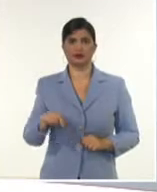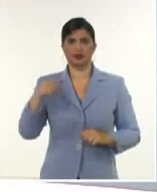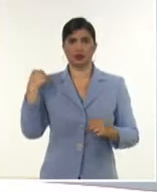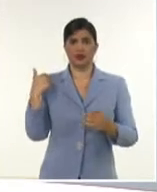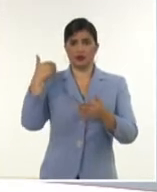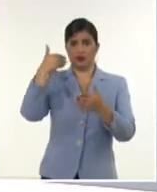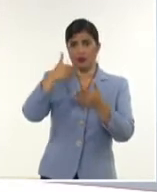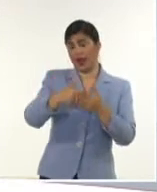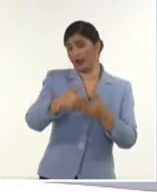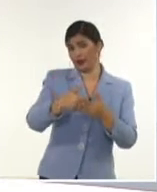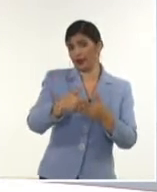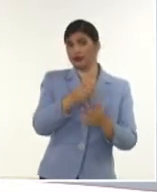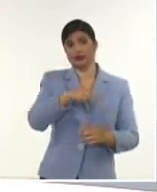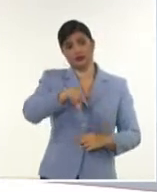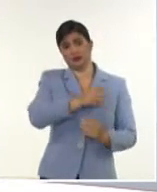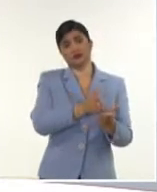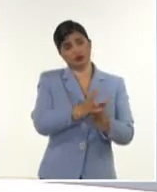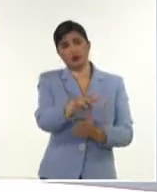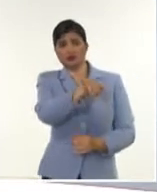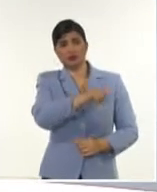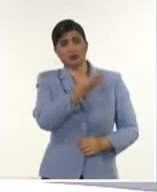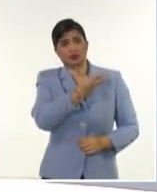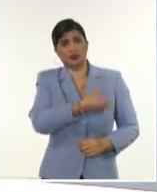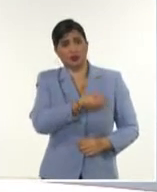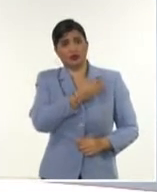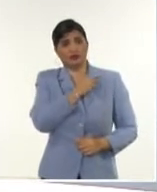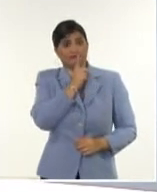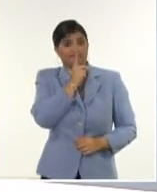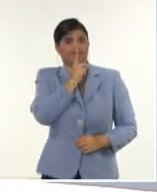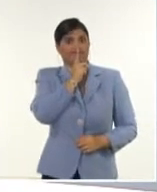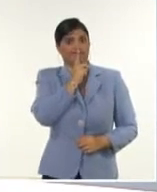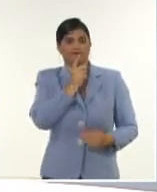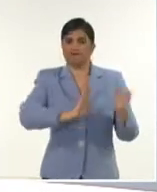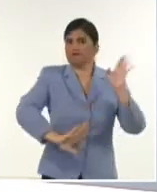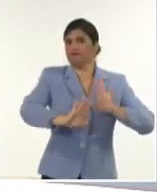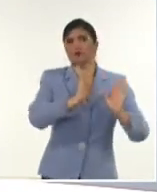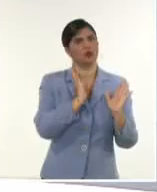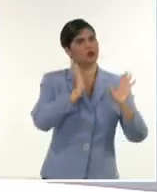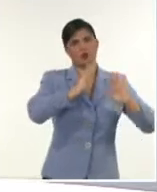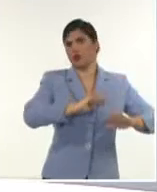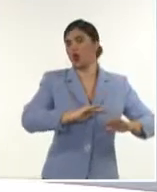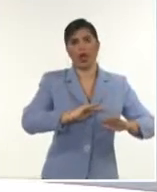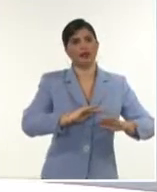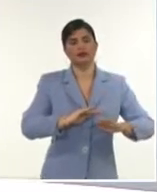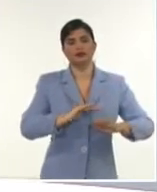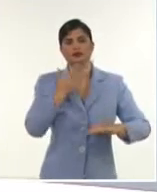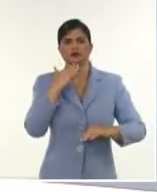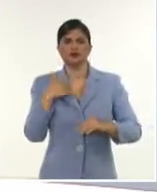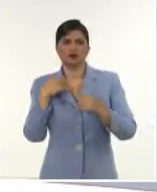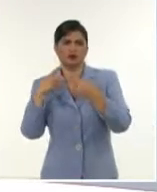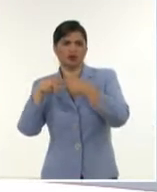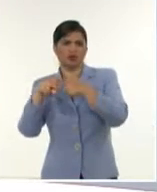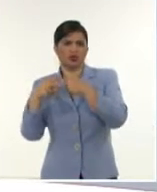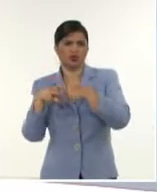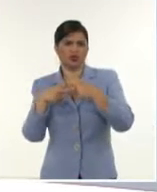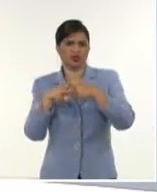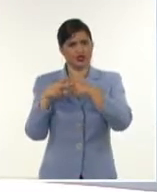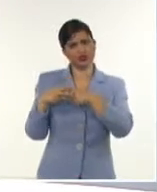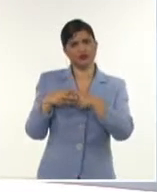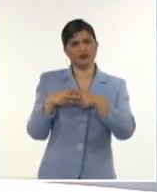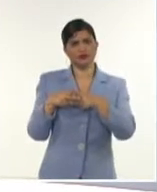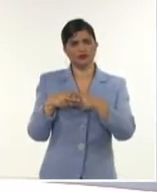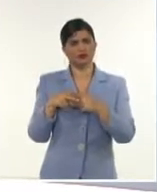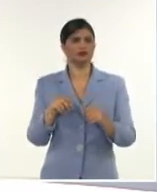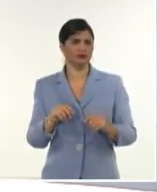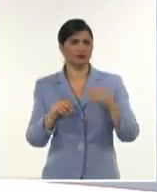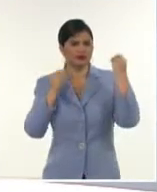Estado observador no miembro? Que la solución de dos estados va a ser la varita mágica que impida que los colonos israelíes sigan apropiándose de tierras